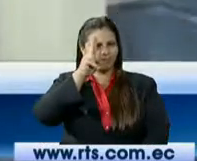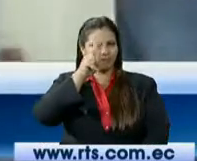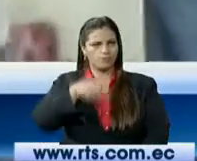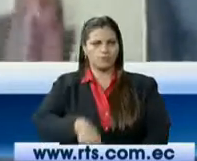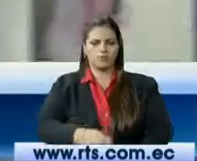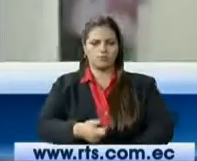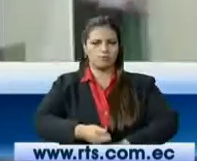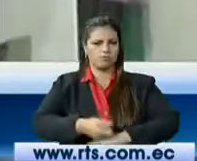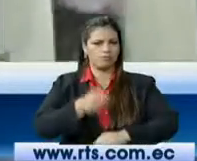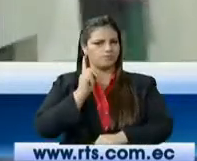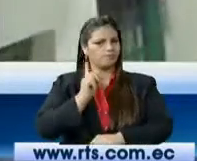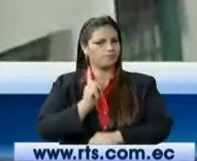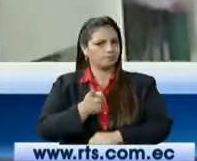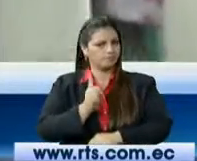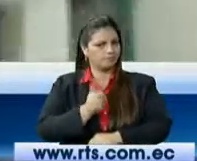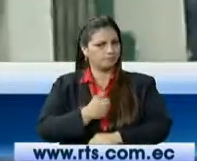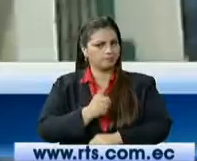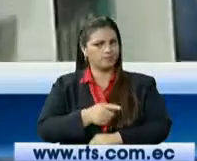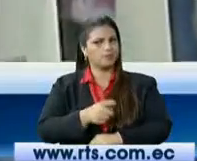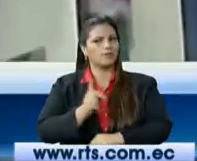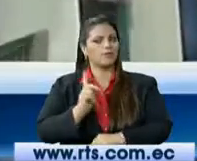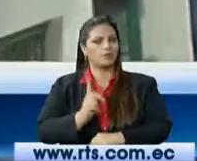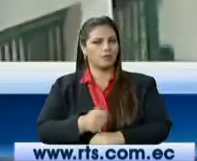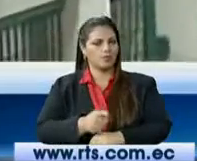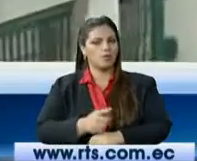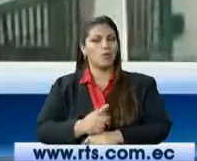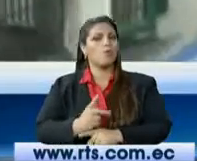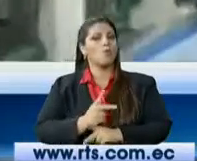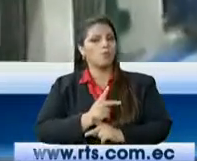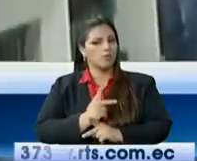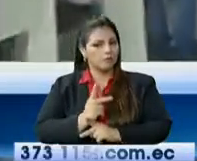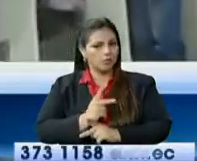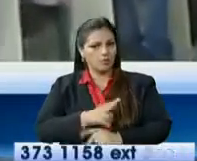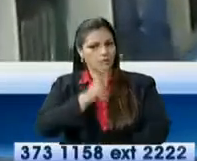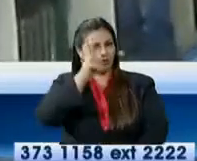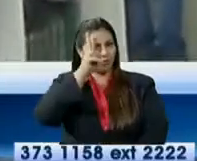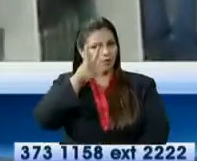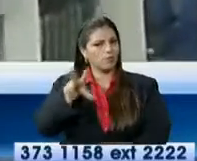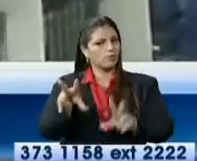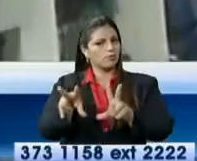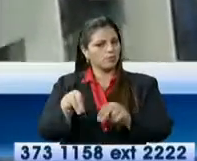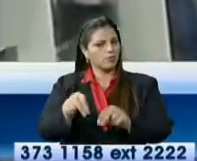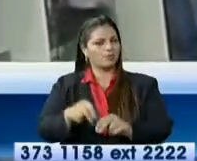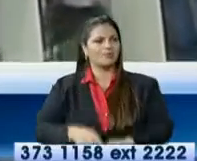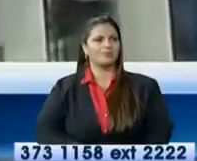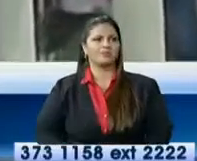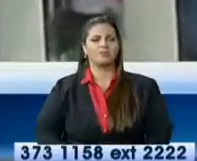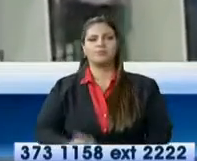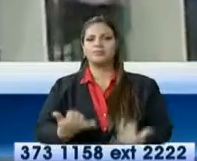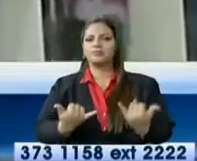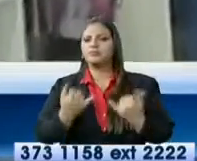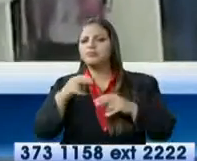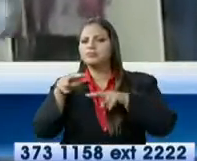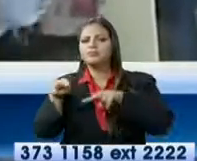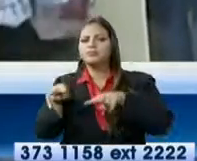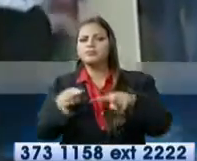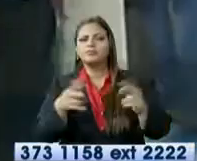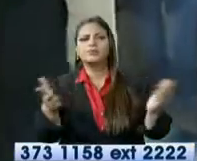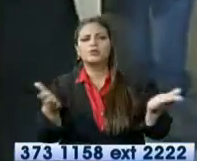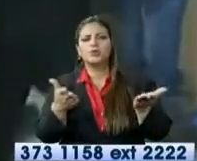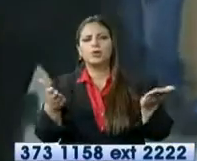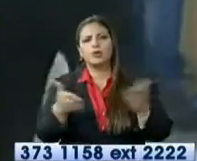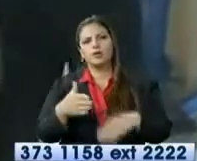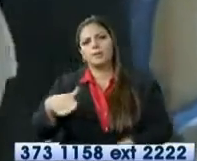de atención, pero continúa el control. En este momento estamos en el área de mariscos y aves, asimismo controlando de que las balanzas